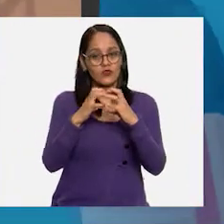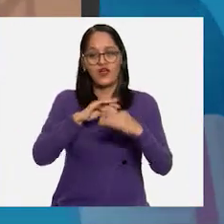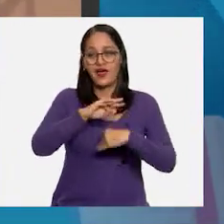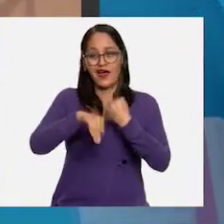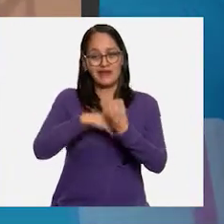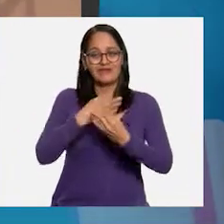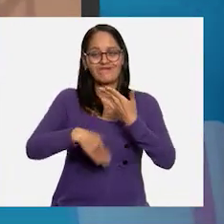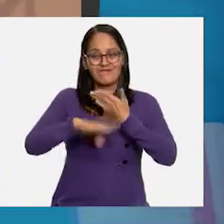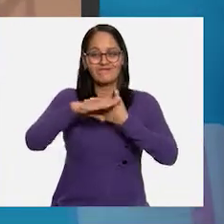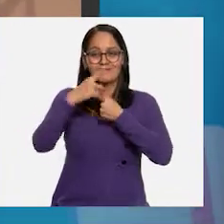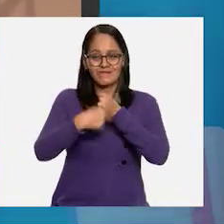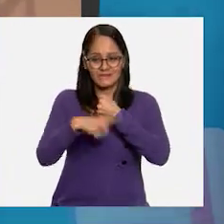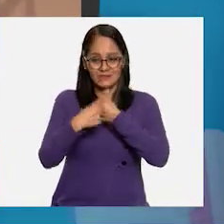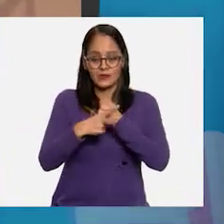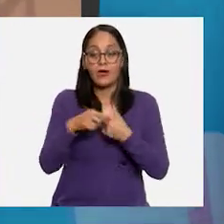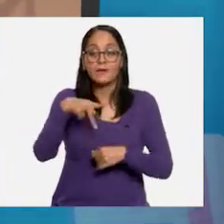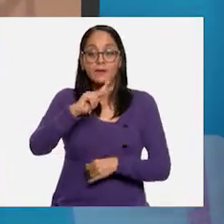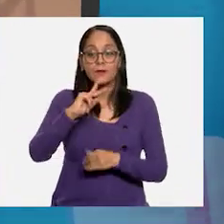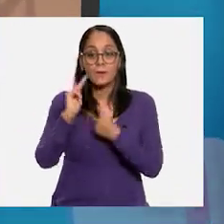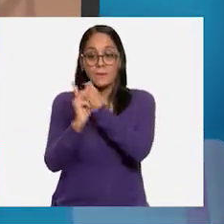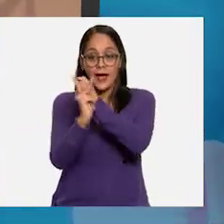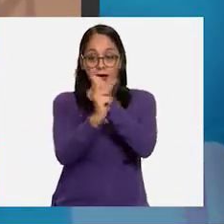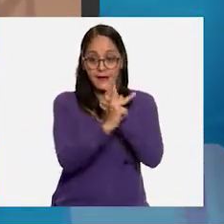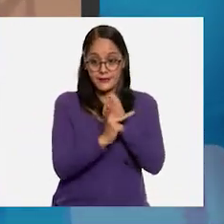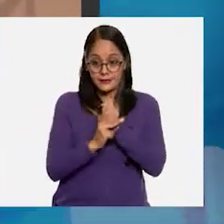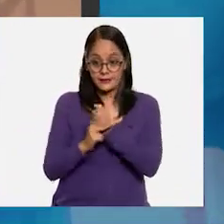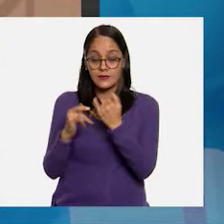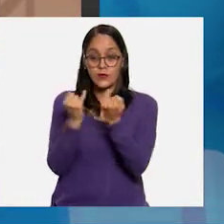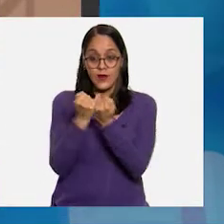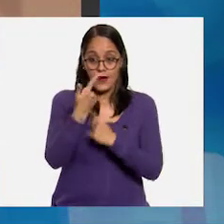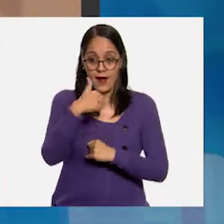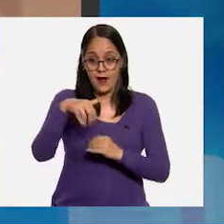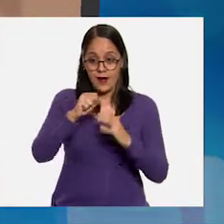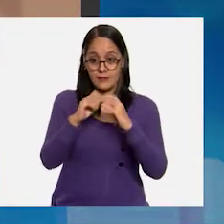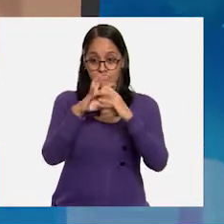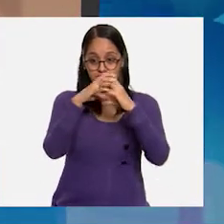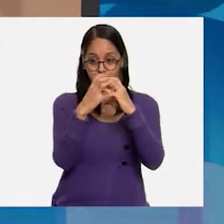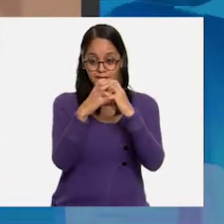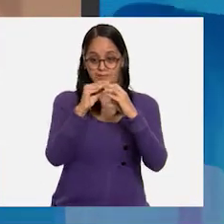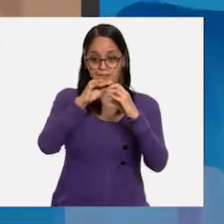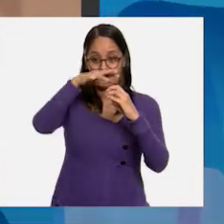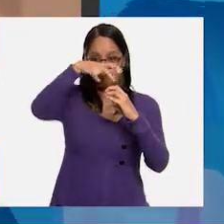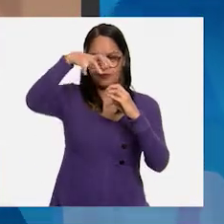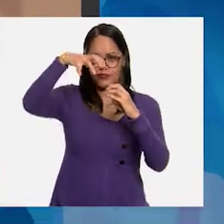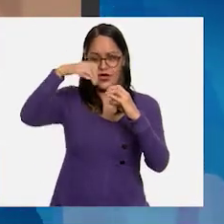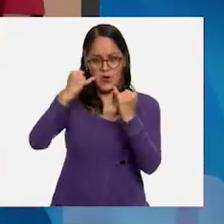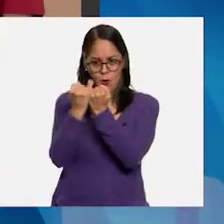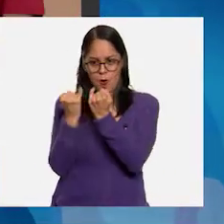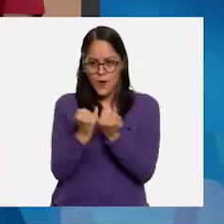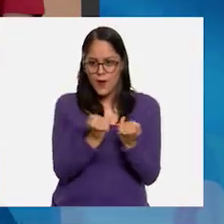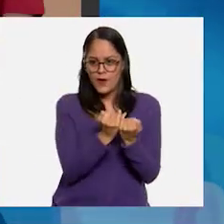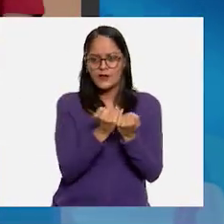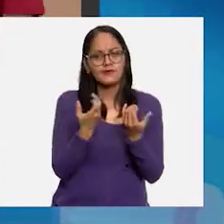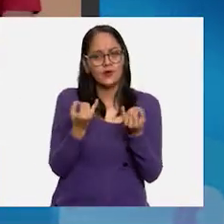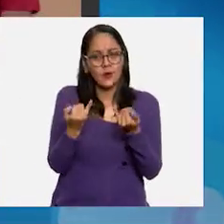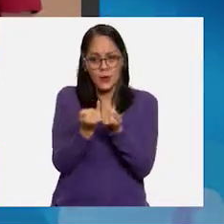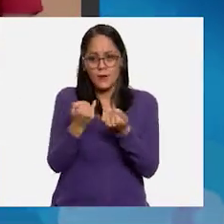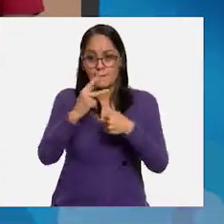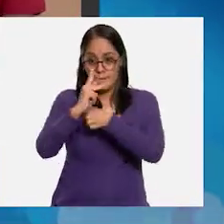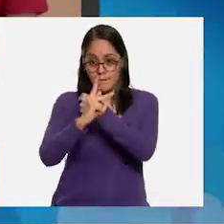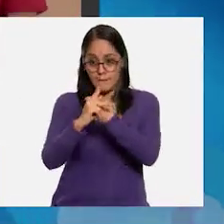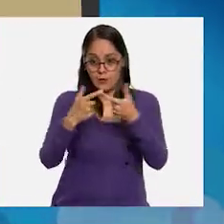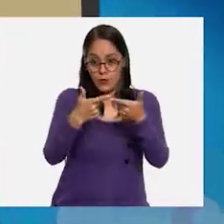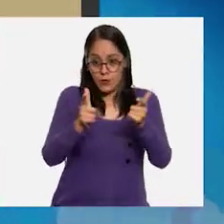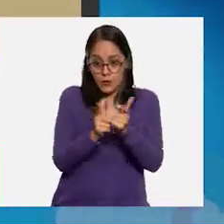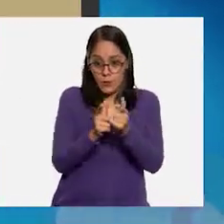todos, pero ni todos los países producen la misma cantidad de gases y compuestos de efecto invernadero, ni todos son igual de vulnerables.